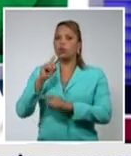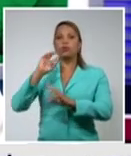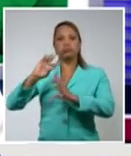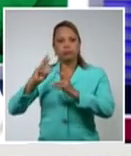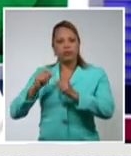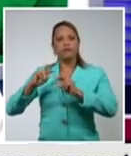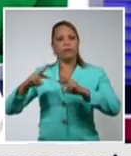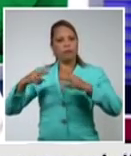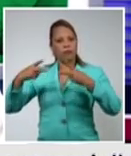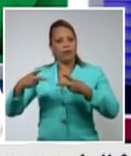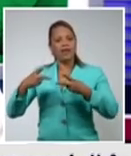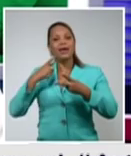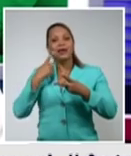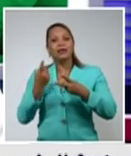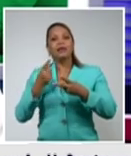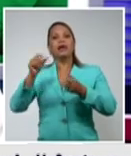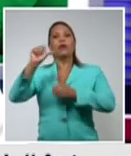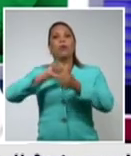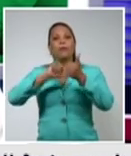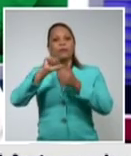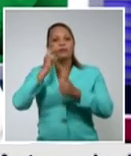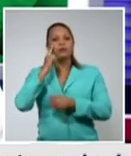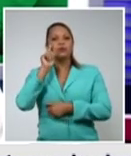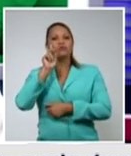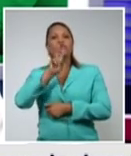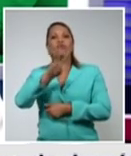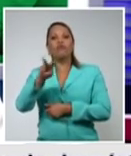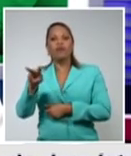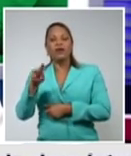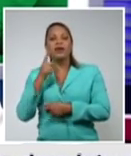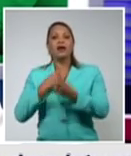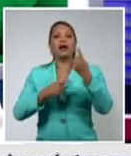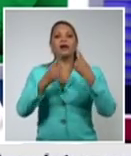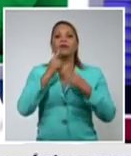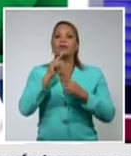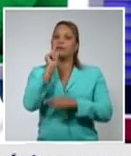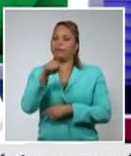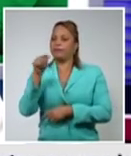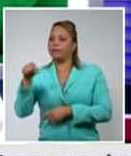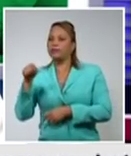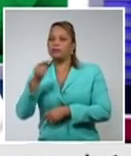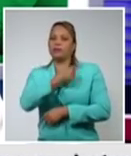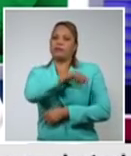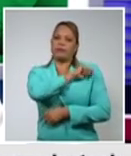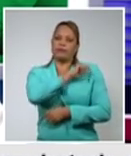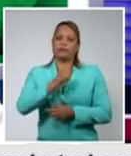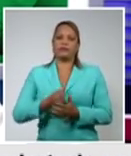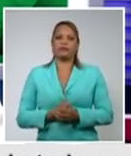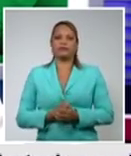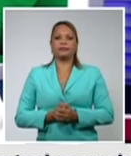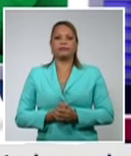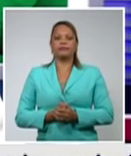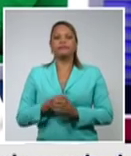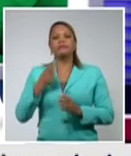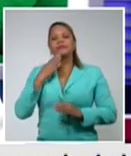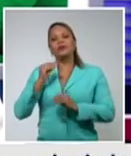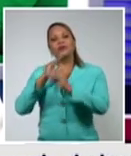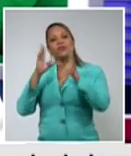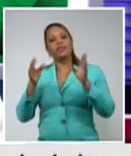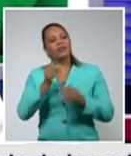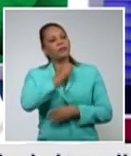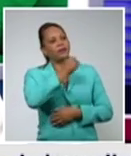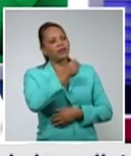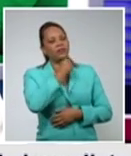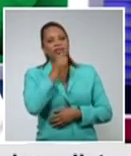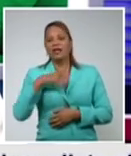el comportamiento que uno ve en una parte de nuestra población. Buenos días primero, Lázaro, a ti, a todo el